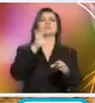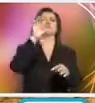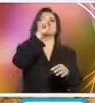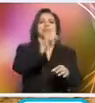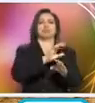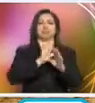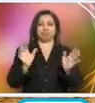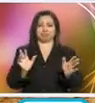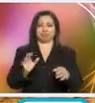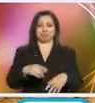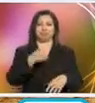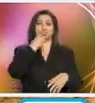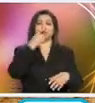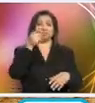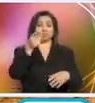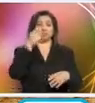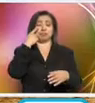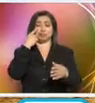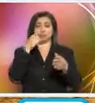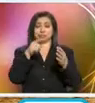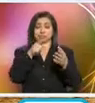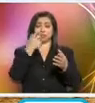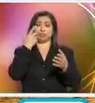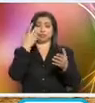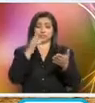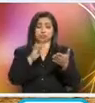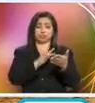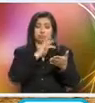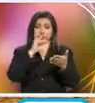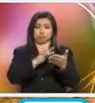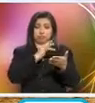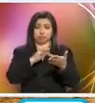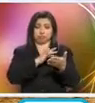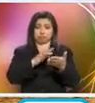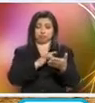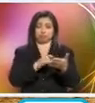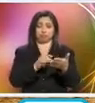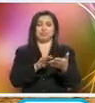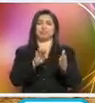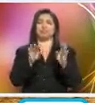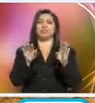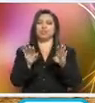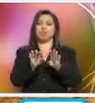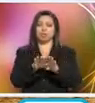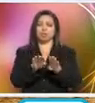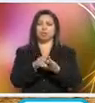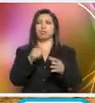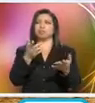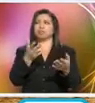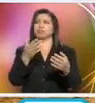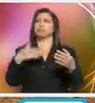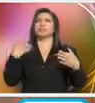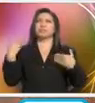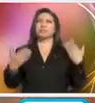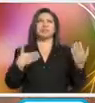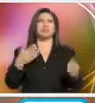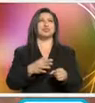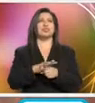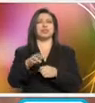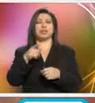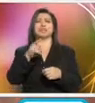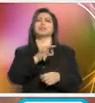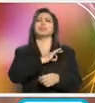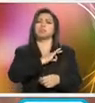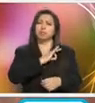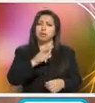no tienen instalada una app en particular, pero tienen ganas de hacer algo y no saben específicamente qué, les recomiendo que utilicen Google